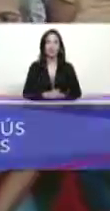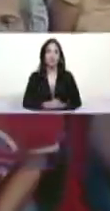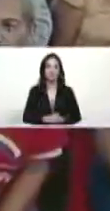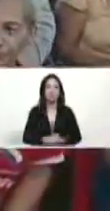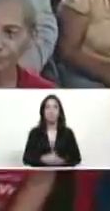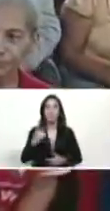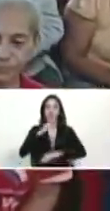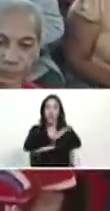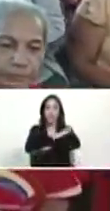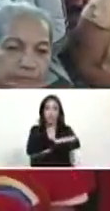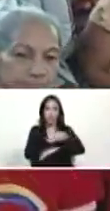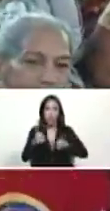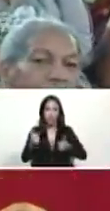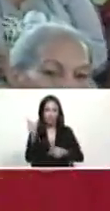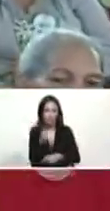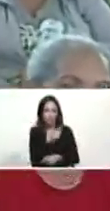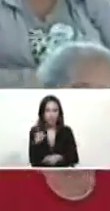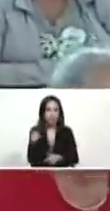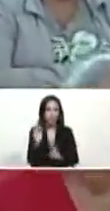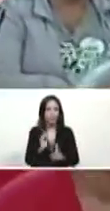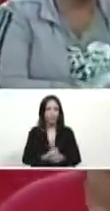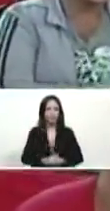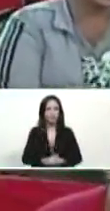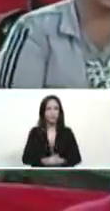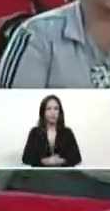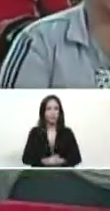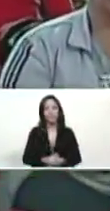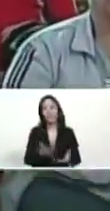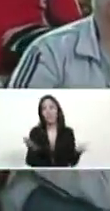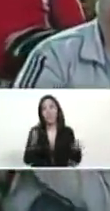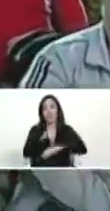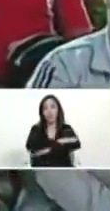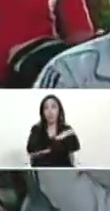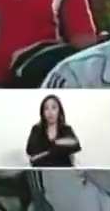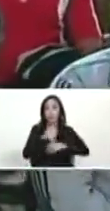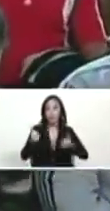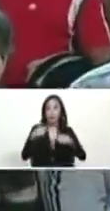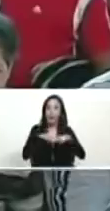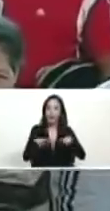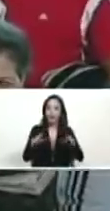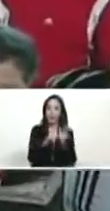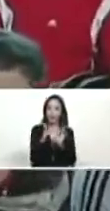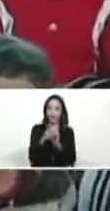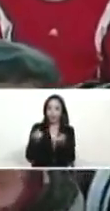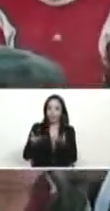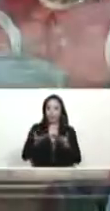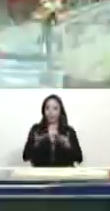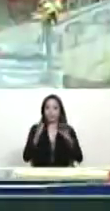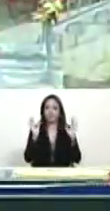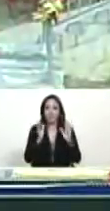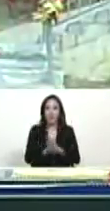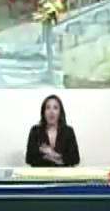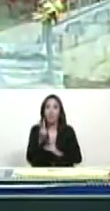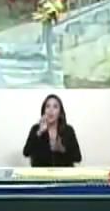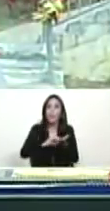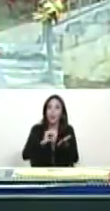Se portaron bien, ¿verdad? Y el niño Jesús le trajo su regalo. Doble.